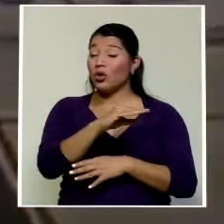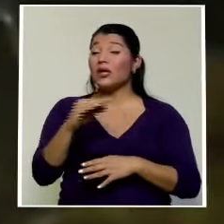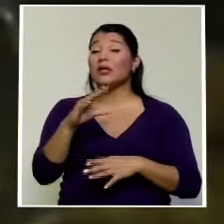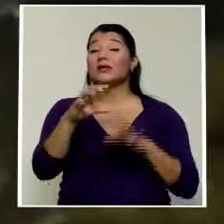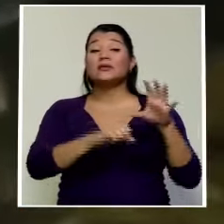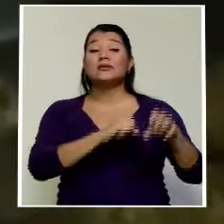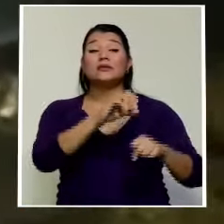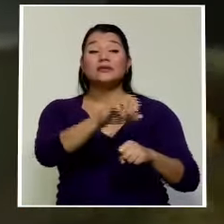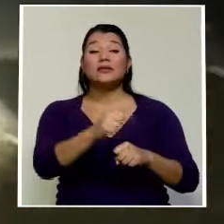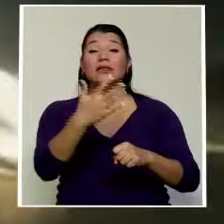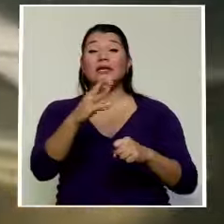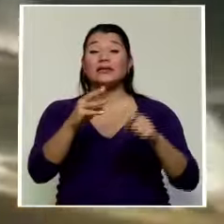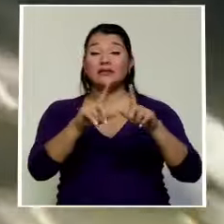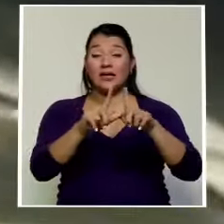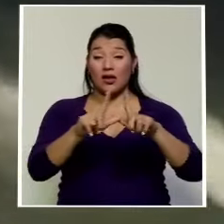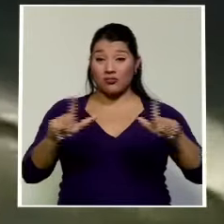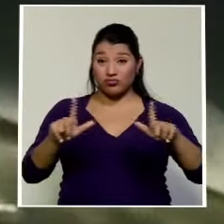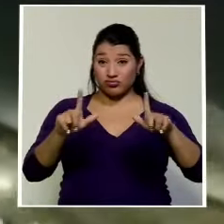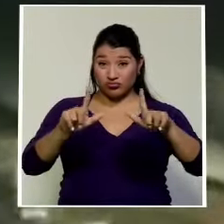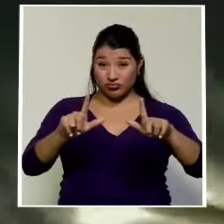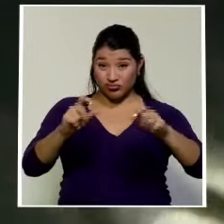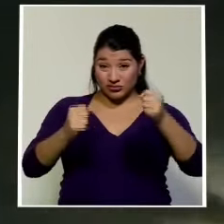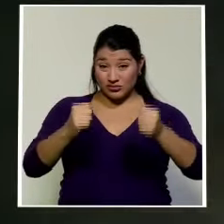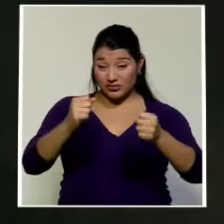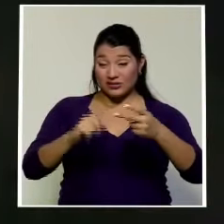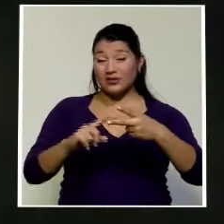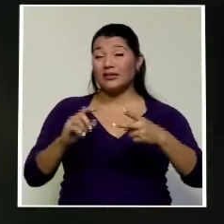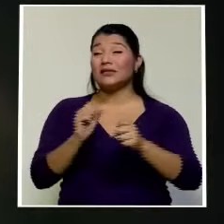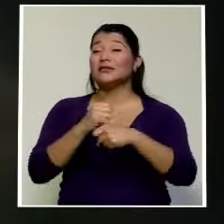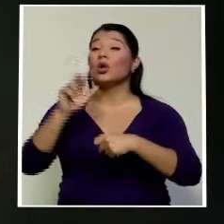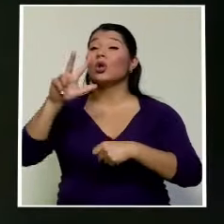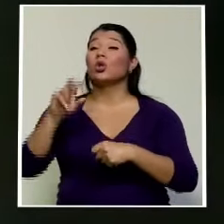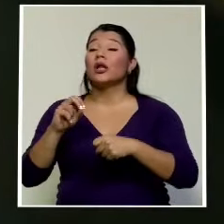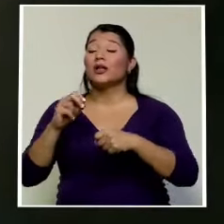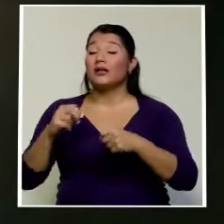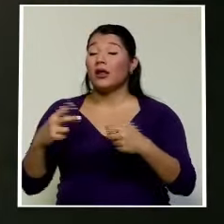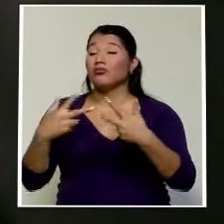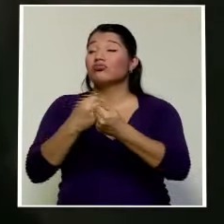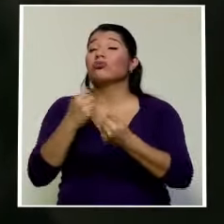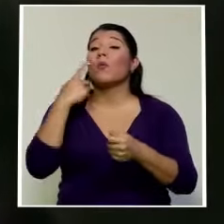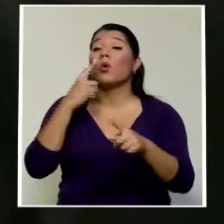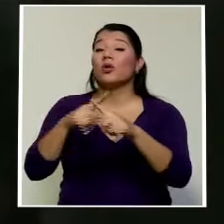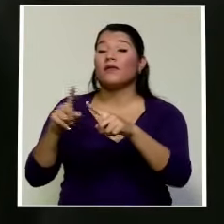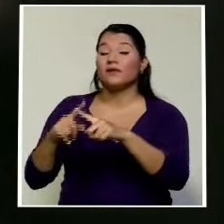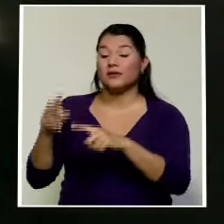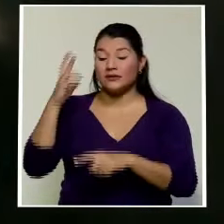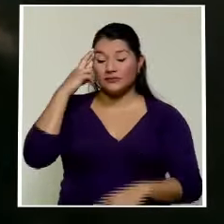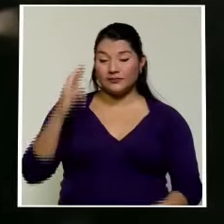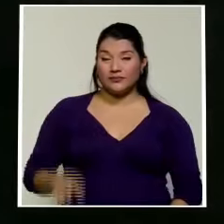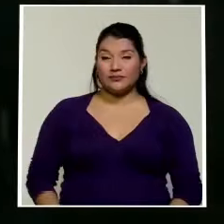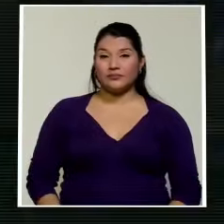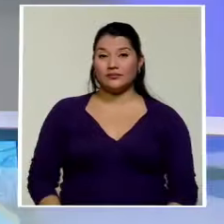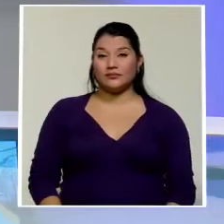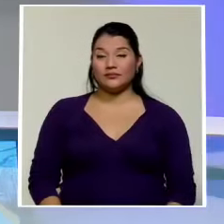decomisaron 16 placas y confeccionaron al menos 30 infracciones por diferentes motivos.